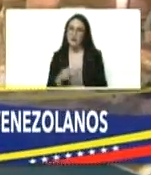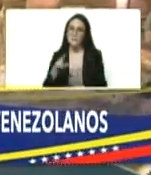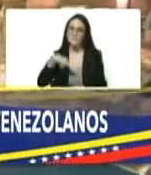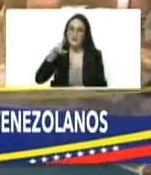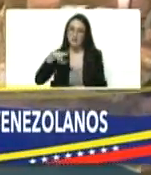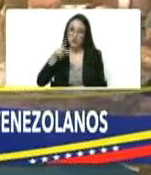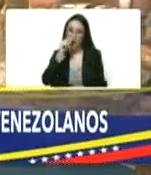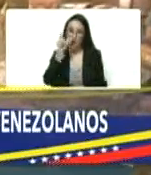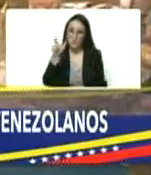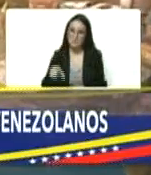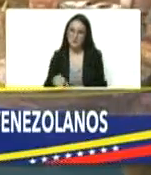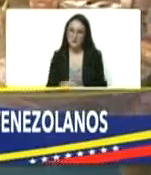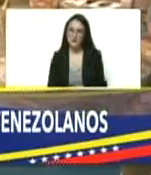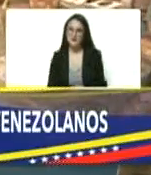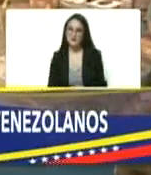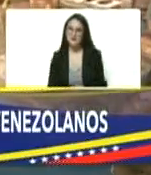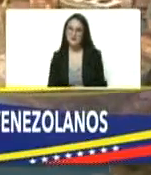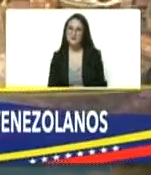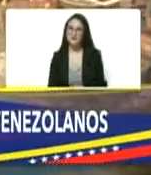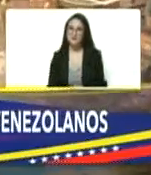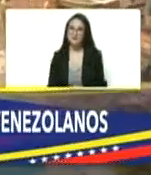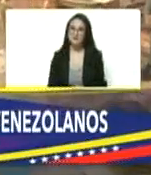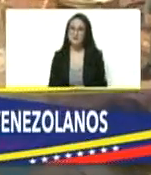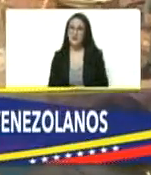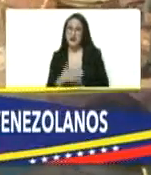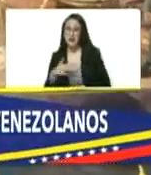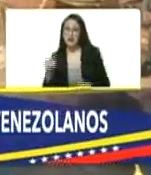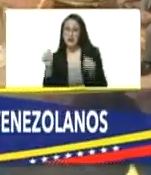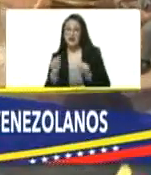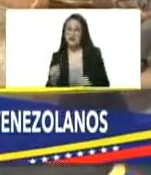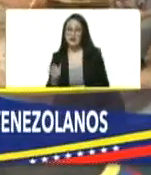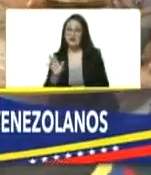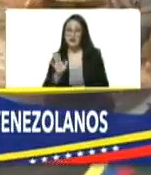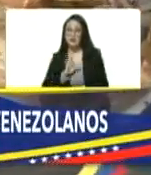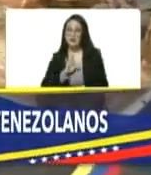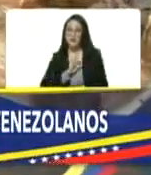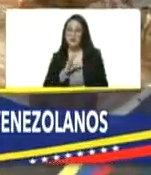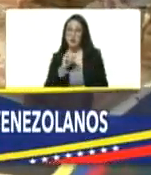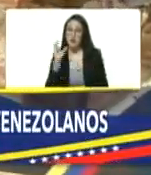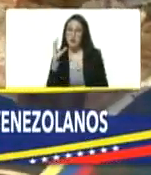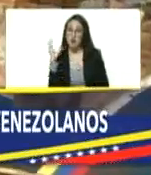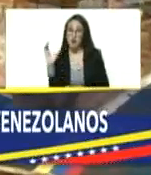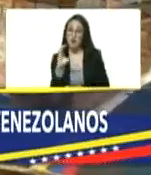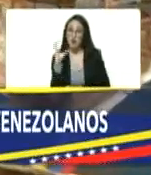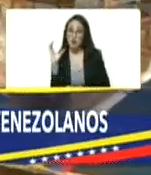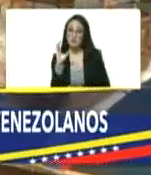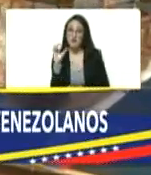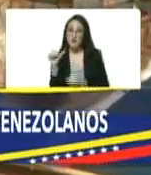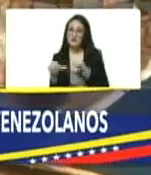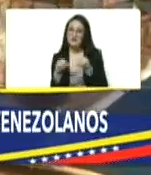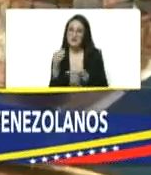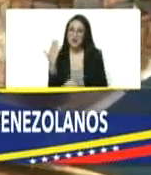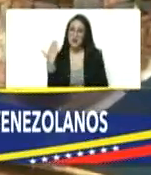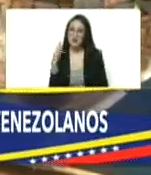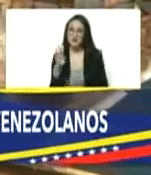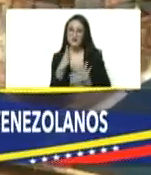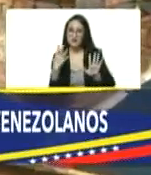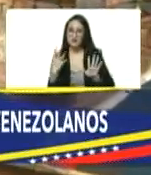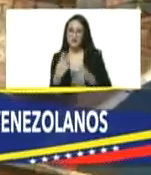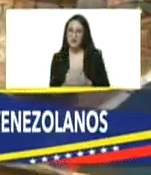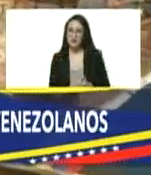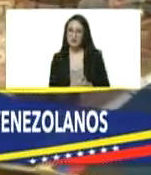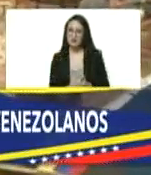Espinosa, uno de los grandes artistas plásticos de Colombia en el siglo XIX, que